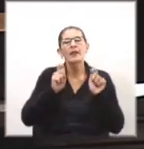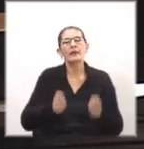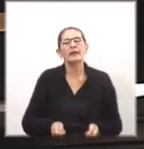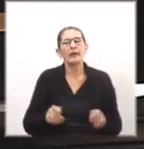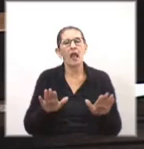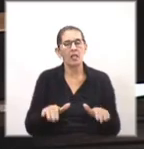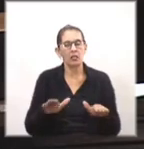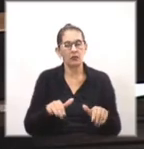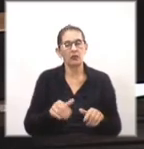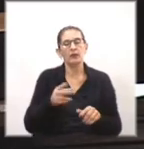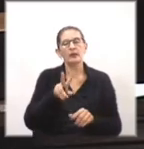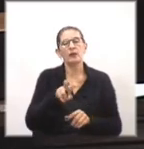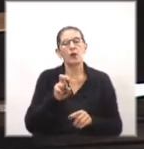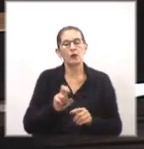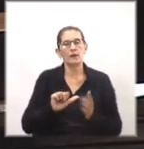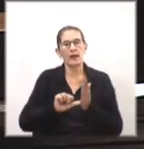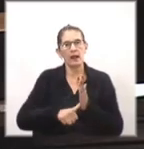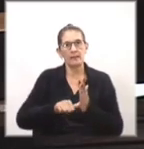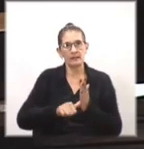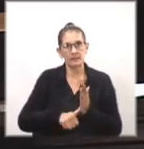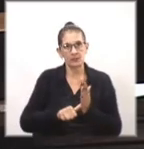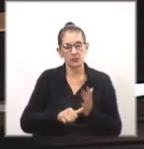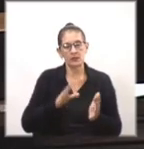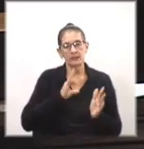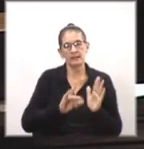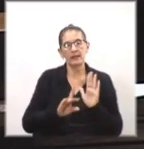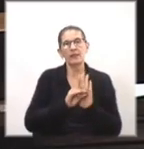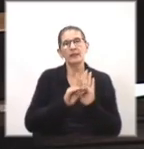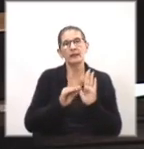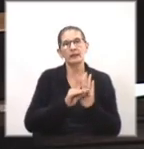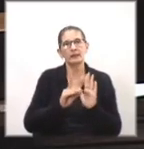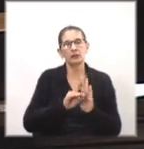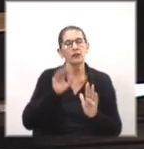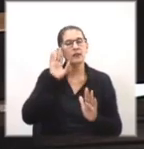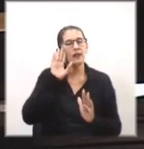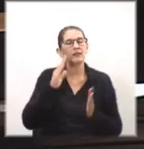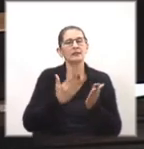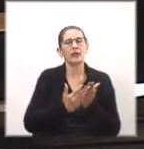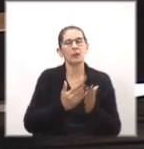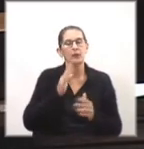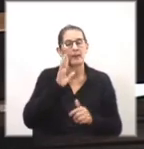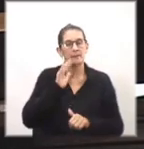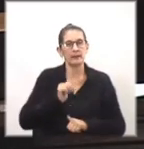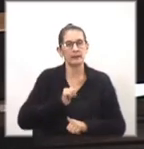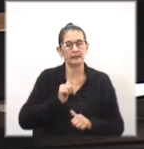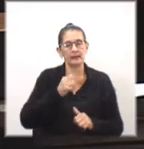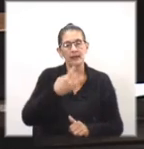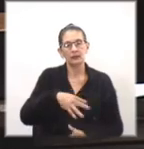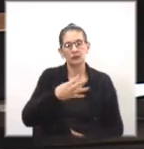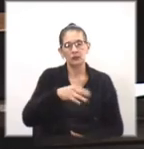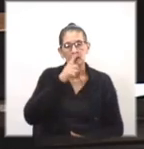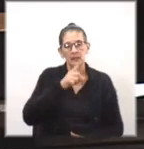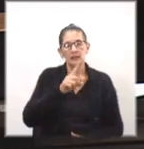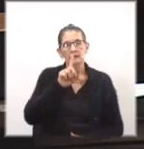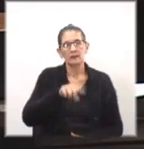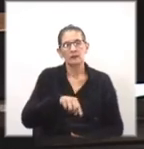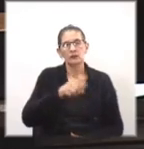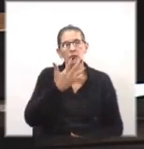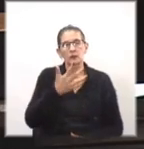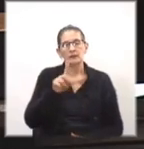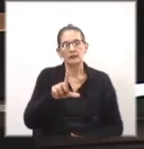que cobran las pensiones al amparo del decreto ley de la dictadura militar número 14.157